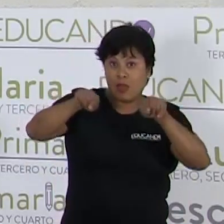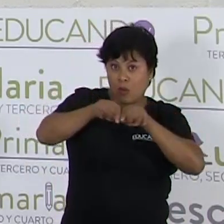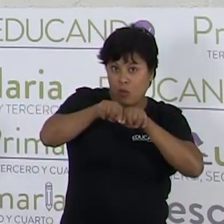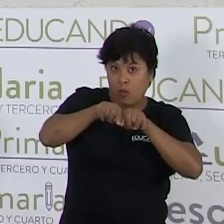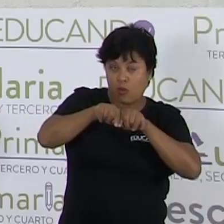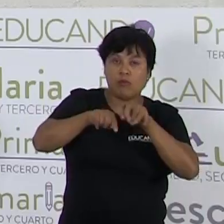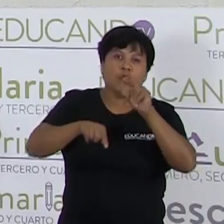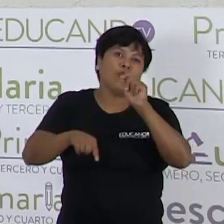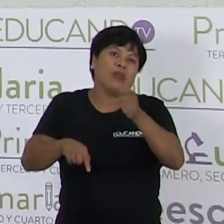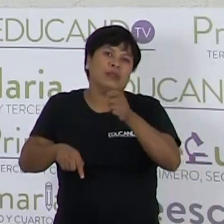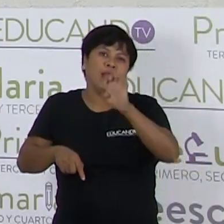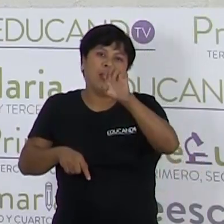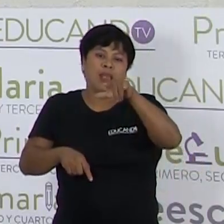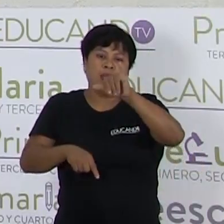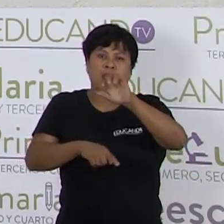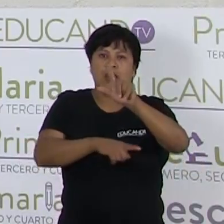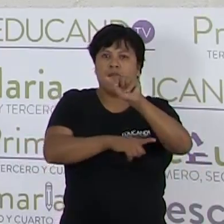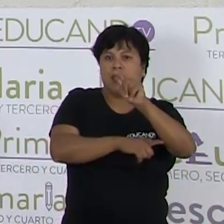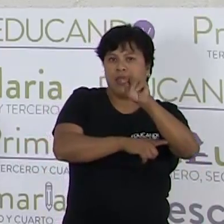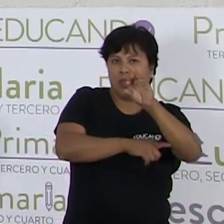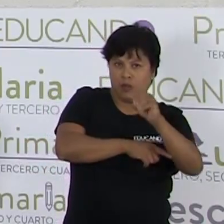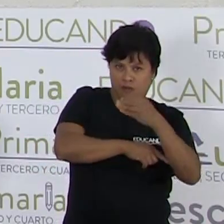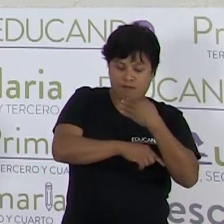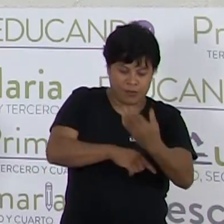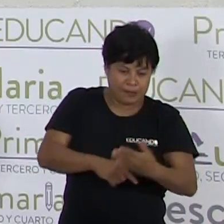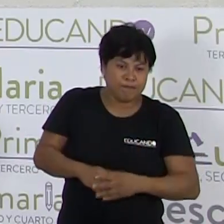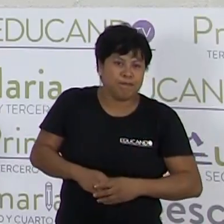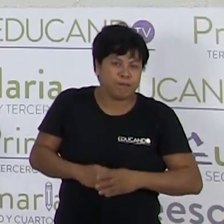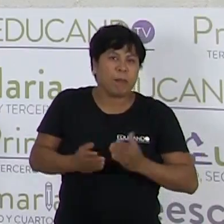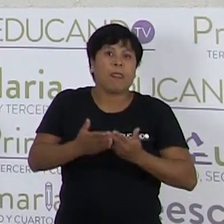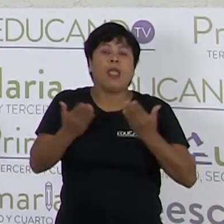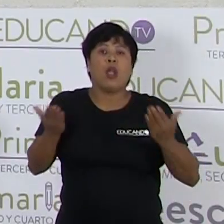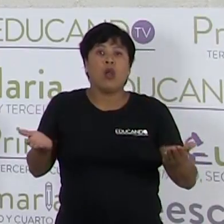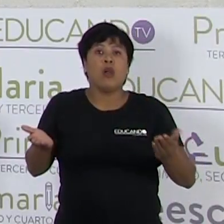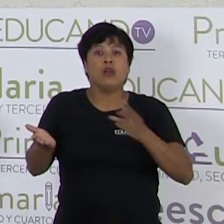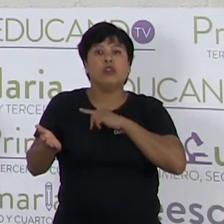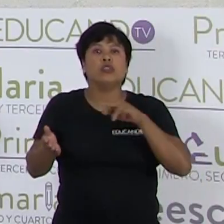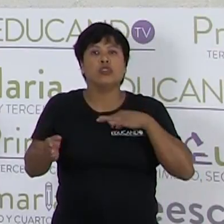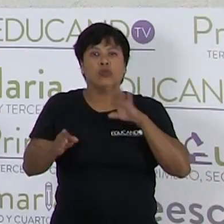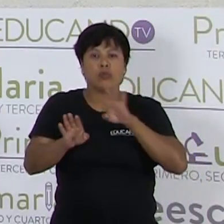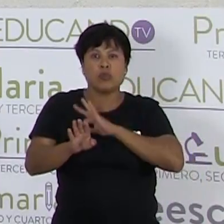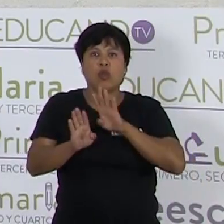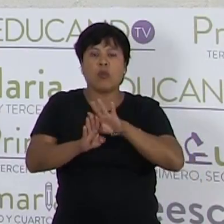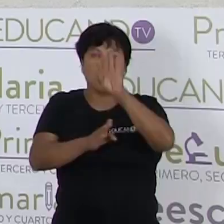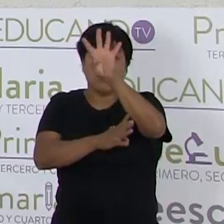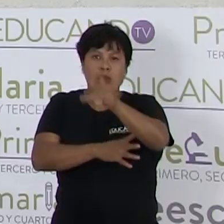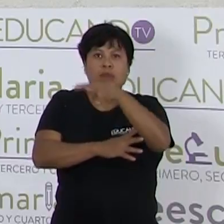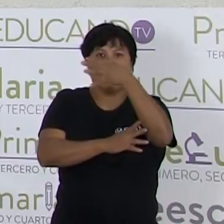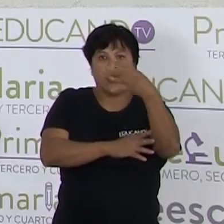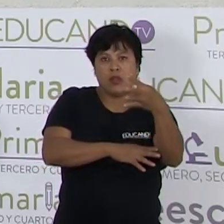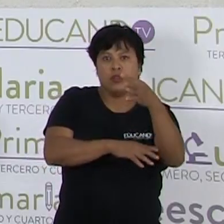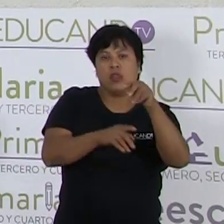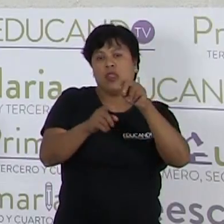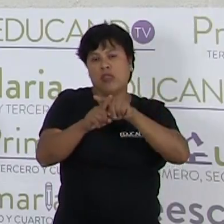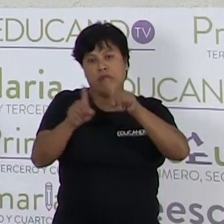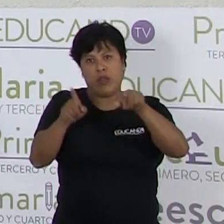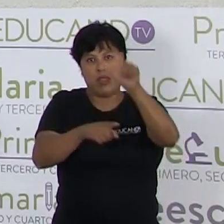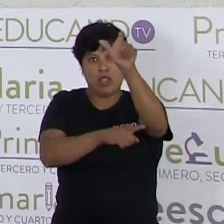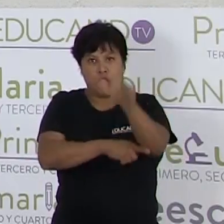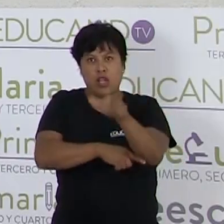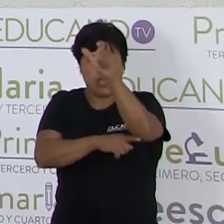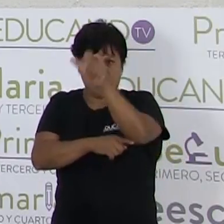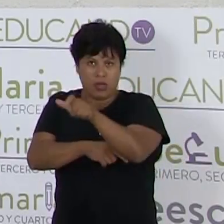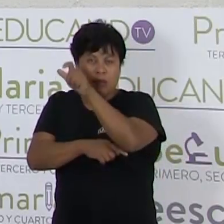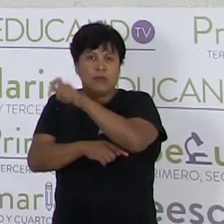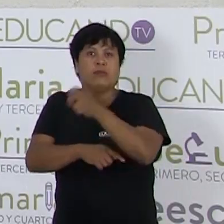es equilátero. Bien, ahora vamos a clasificarlos en otra columna.